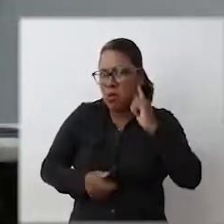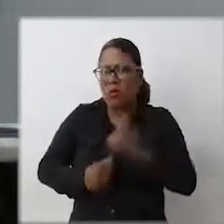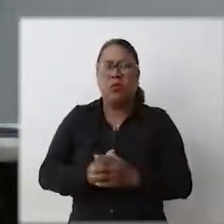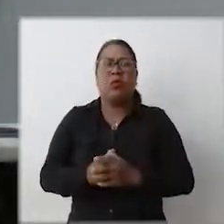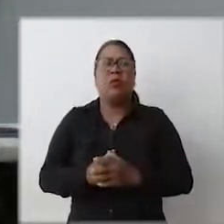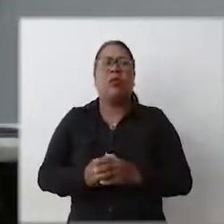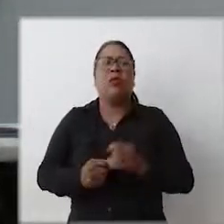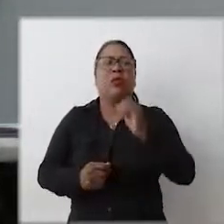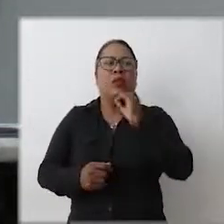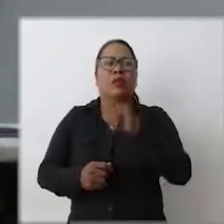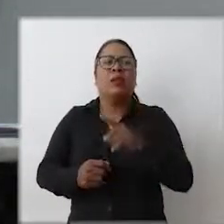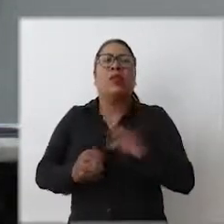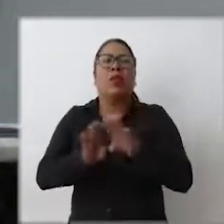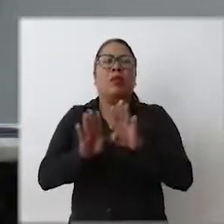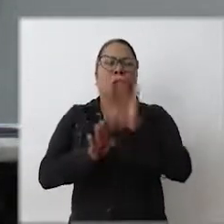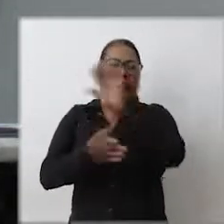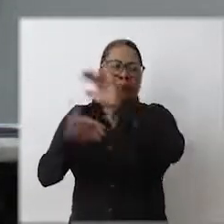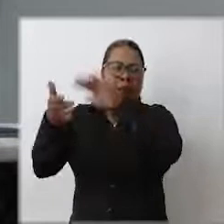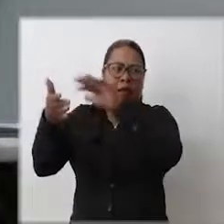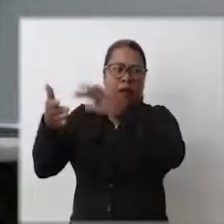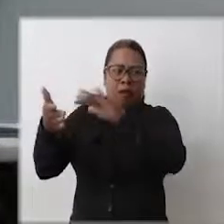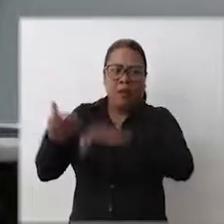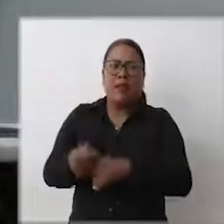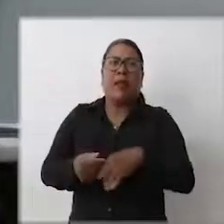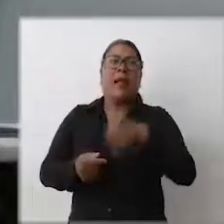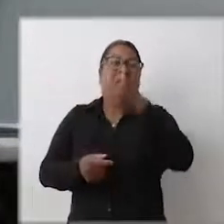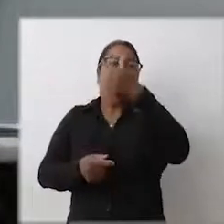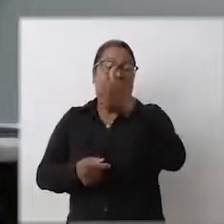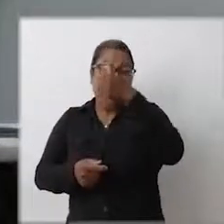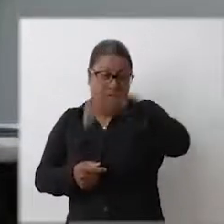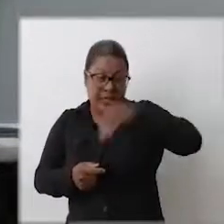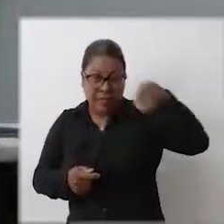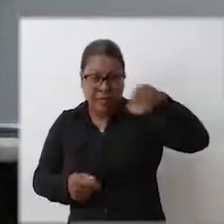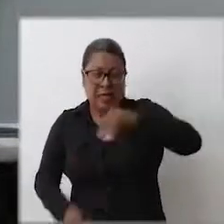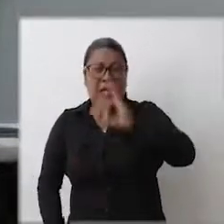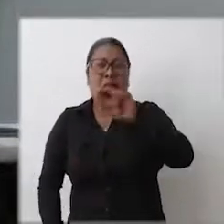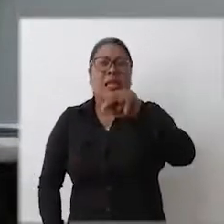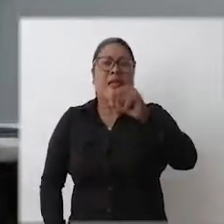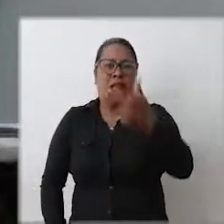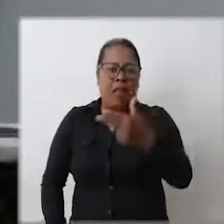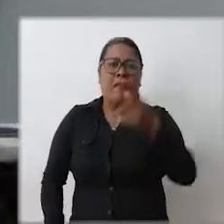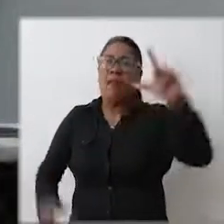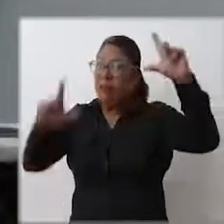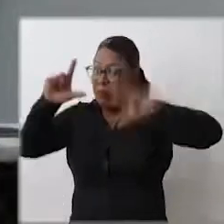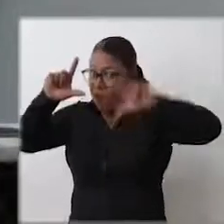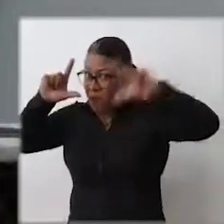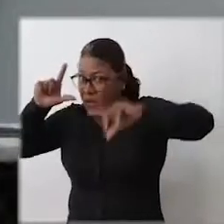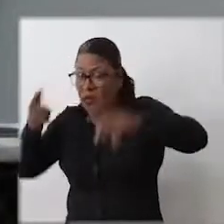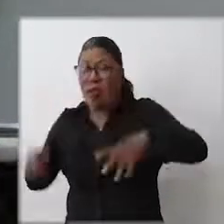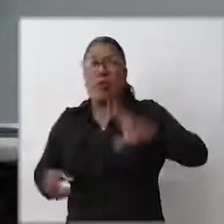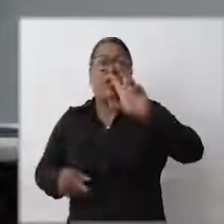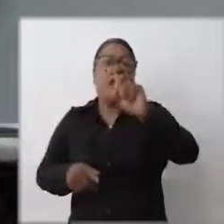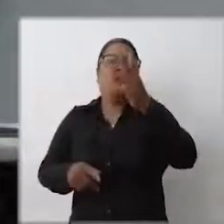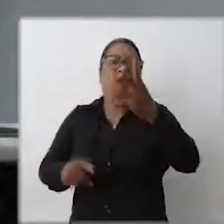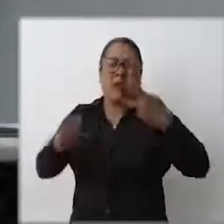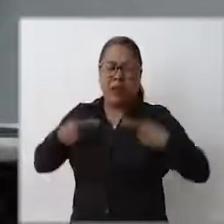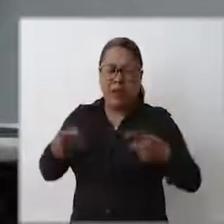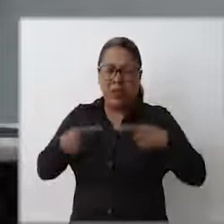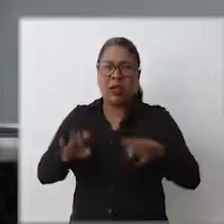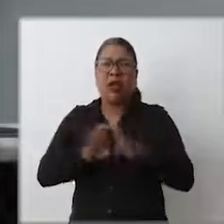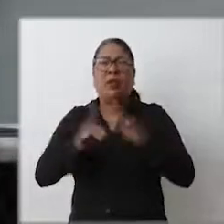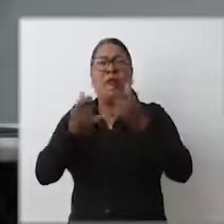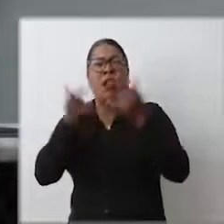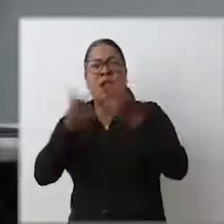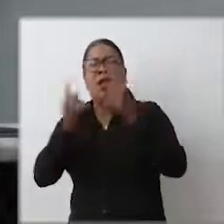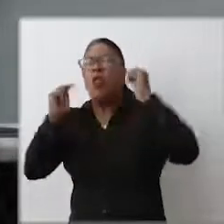pesos de gastos de representación. Hay que considerar que muchos de los procesos se gestionaron y consiguieron de